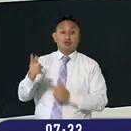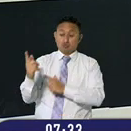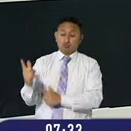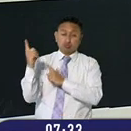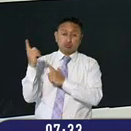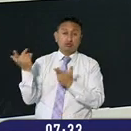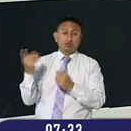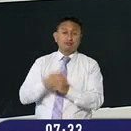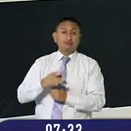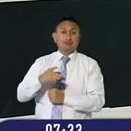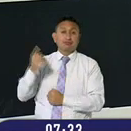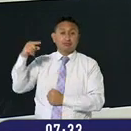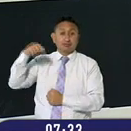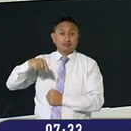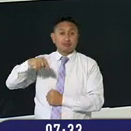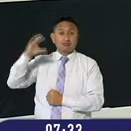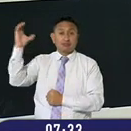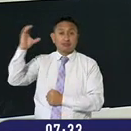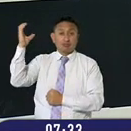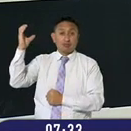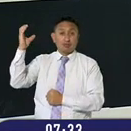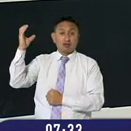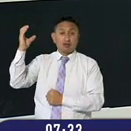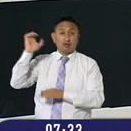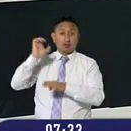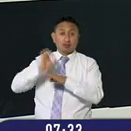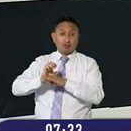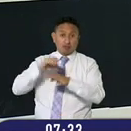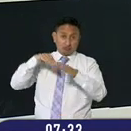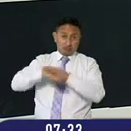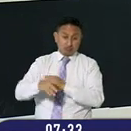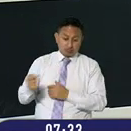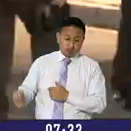frontera terrestre entre Colombia y Perú.